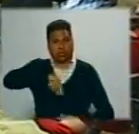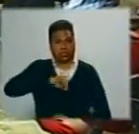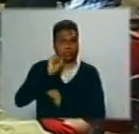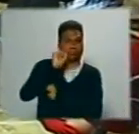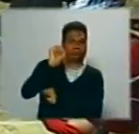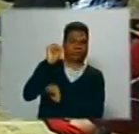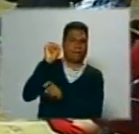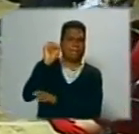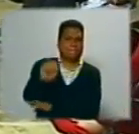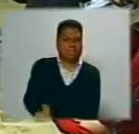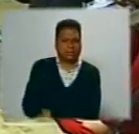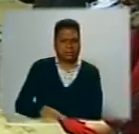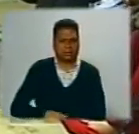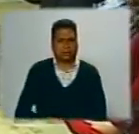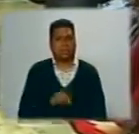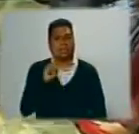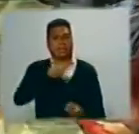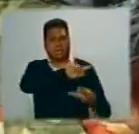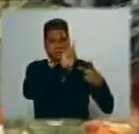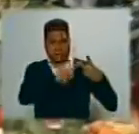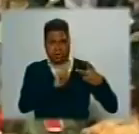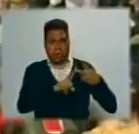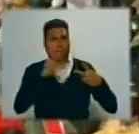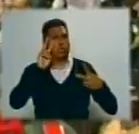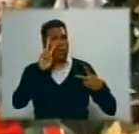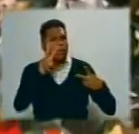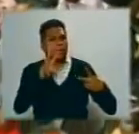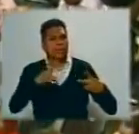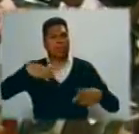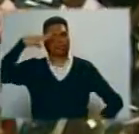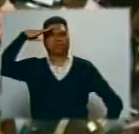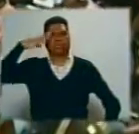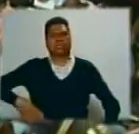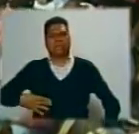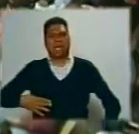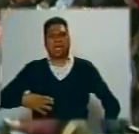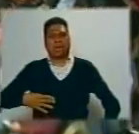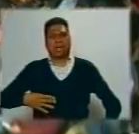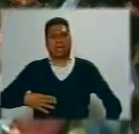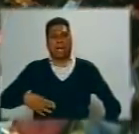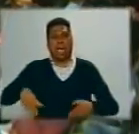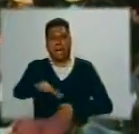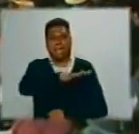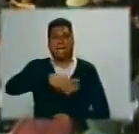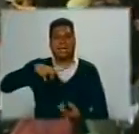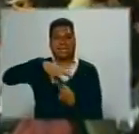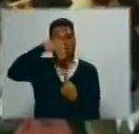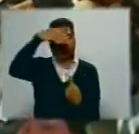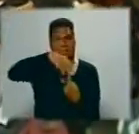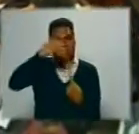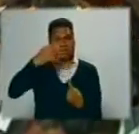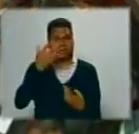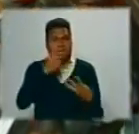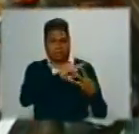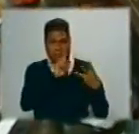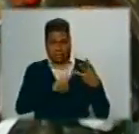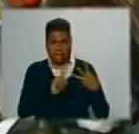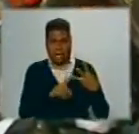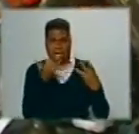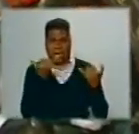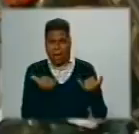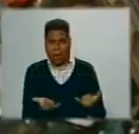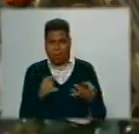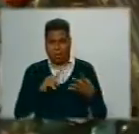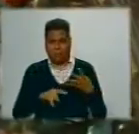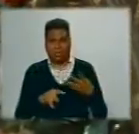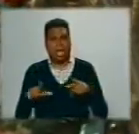vimos en ese grupo de militares que se atrincheró en la Plaza Altamira y los derrotamos. Ahora estamos listos para esta guerra de los